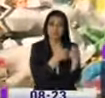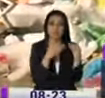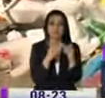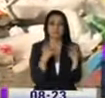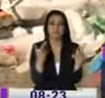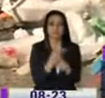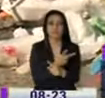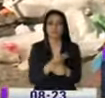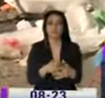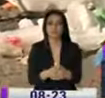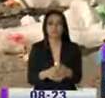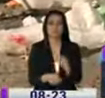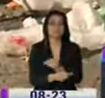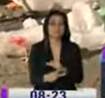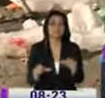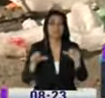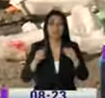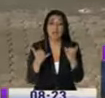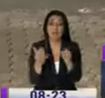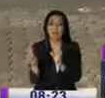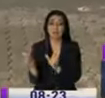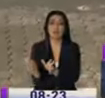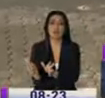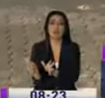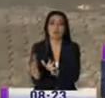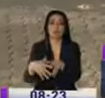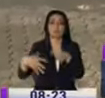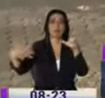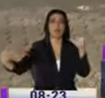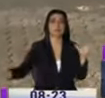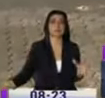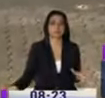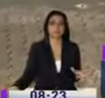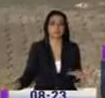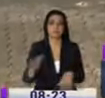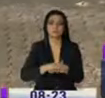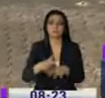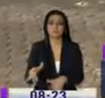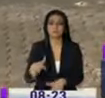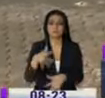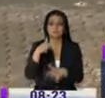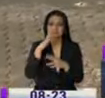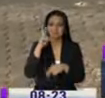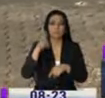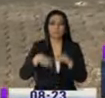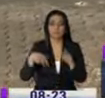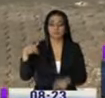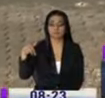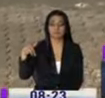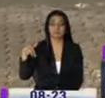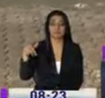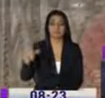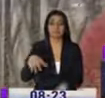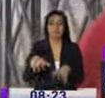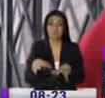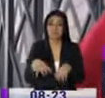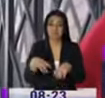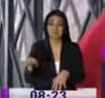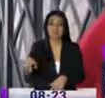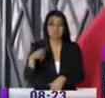Es fatal, esta no es nada, ahora está preciosa la casa. Más que todo por los dolores y por la incomodidad, pasar por ahí los perros y todo